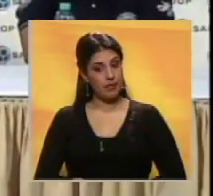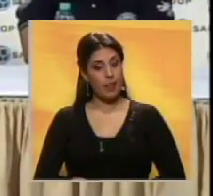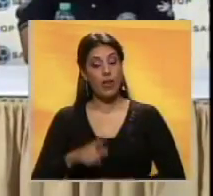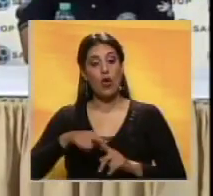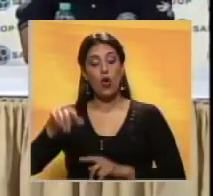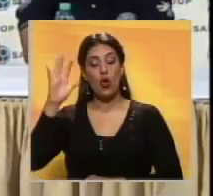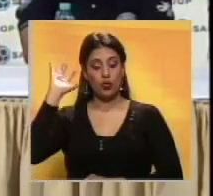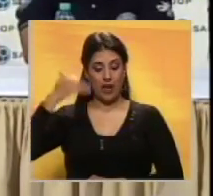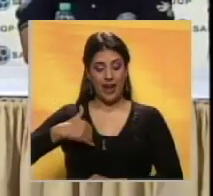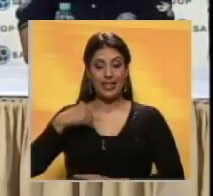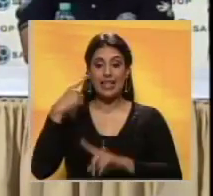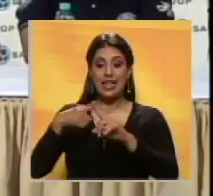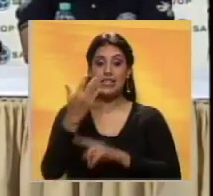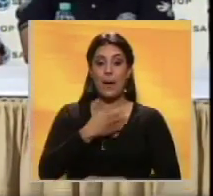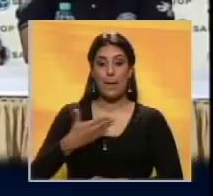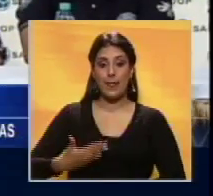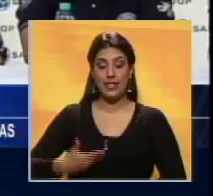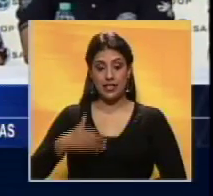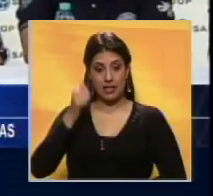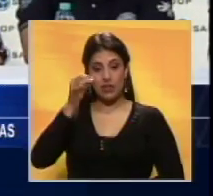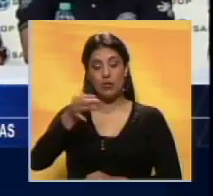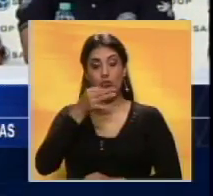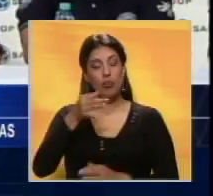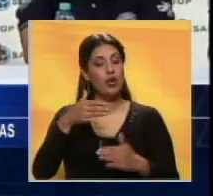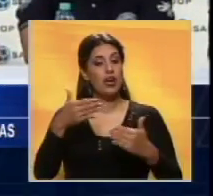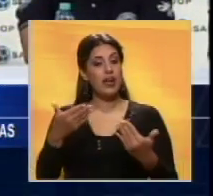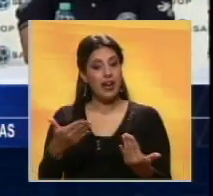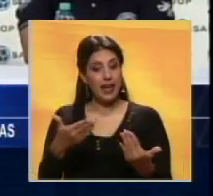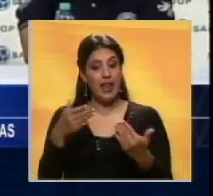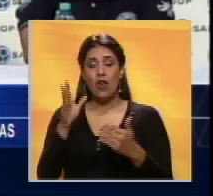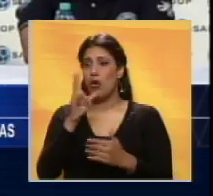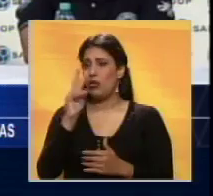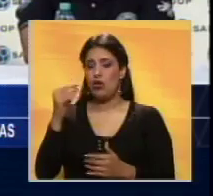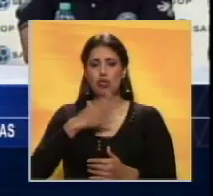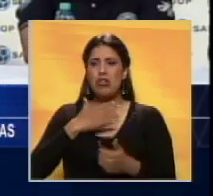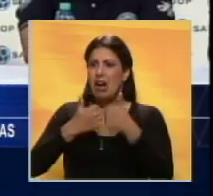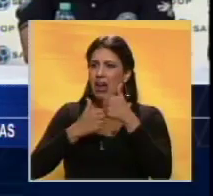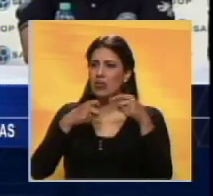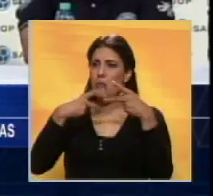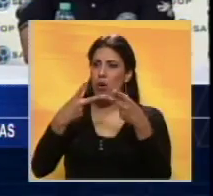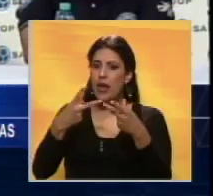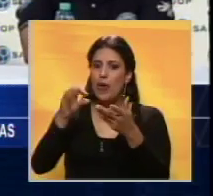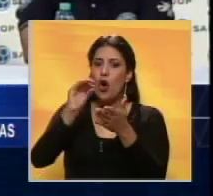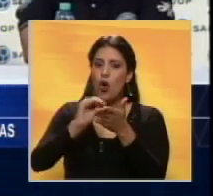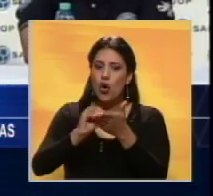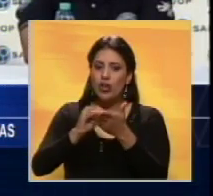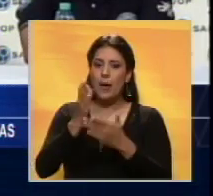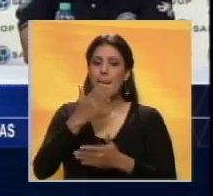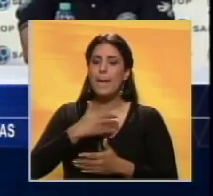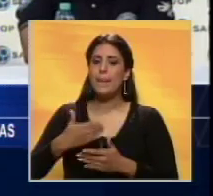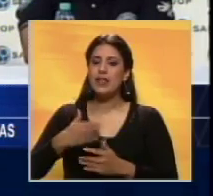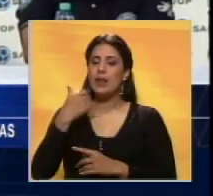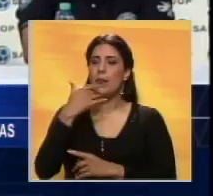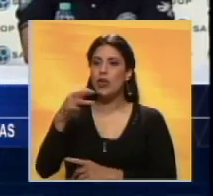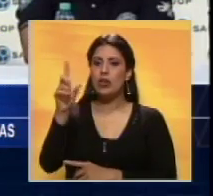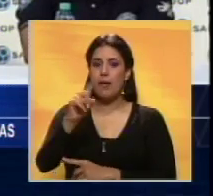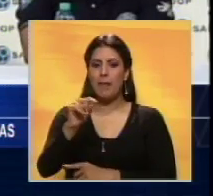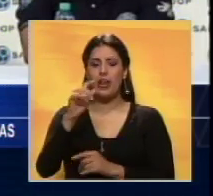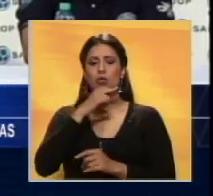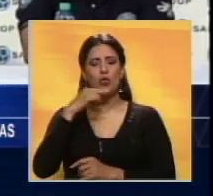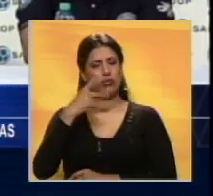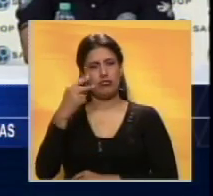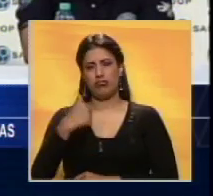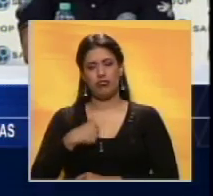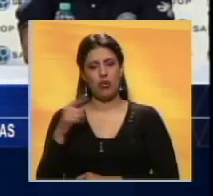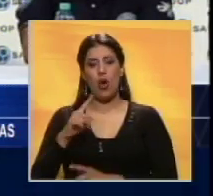En Argentina, la expresidenta Cristina Fernández insinuó que no será candidata en las elecciones legislativas del próximo mes de